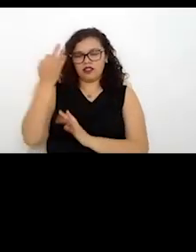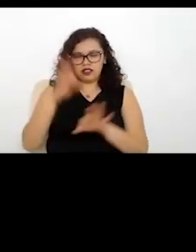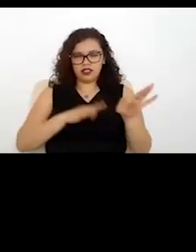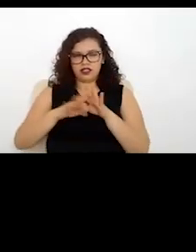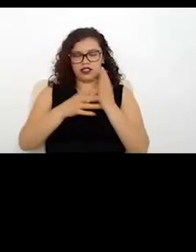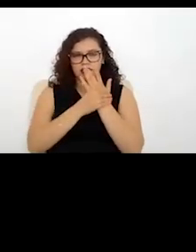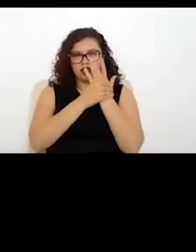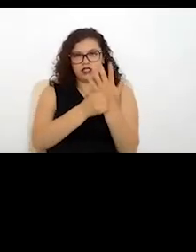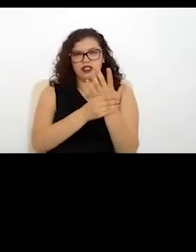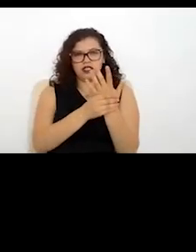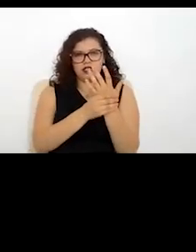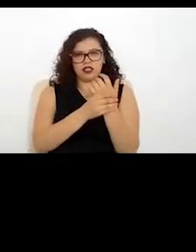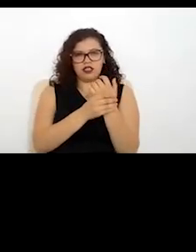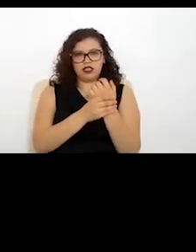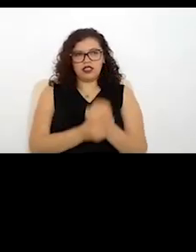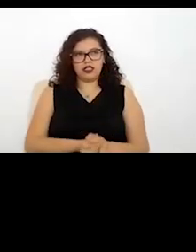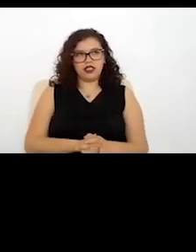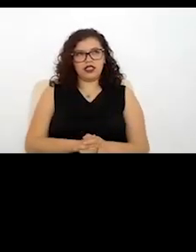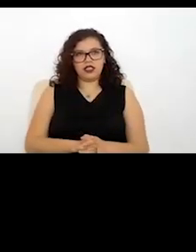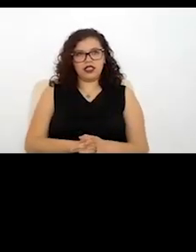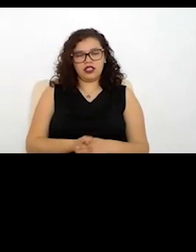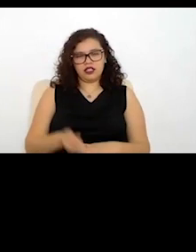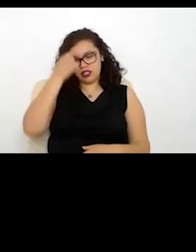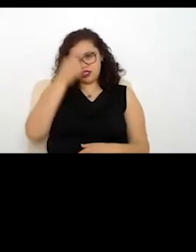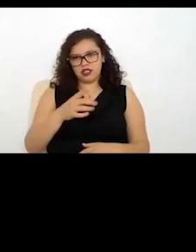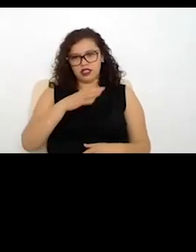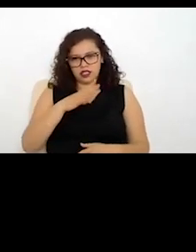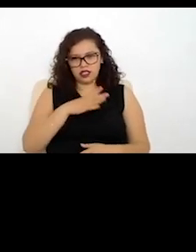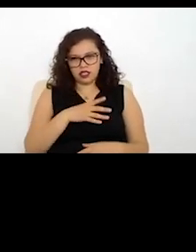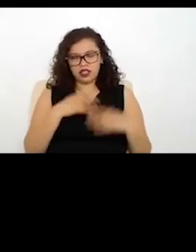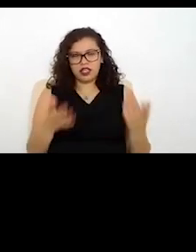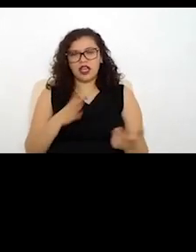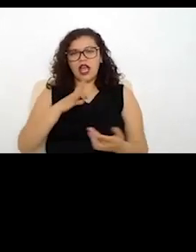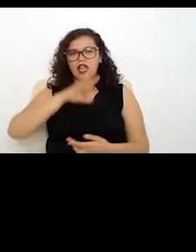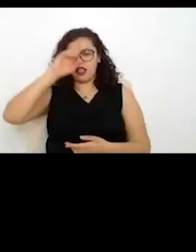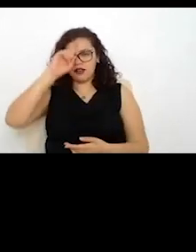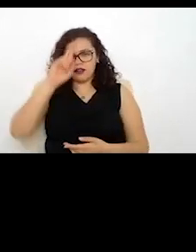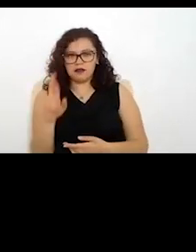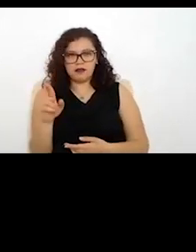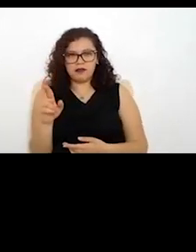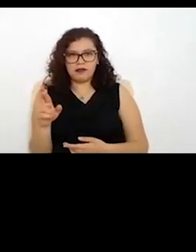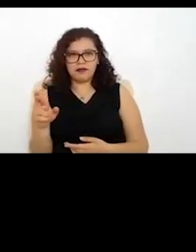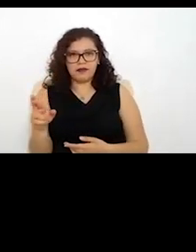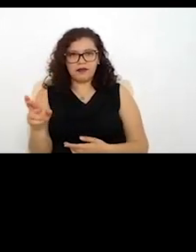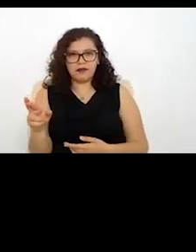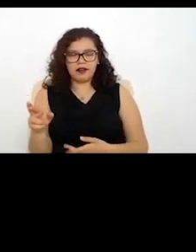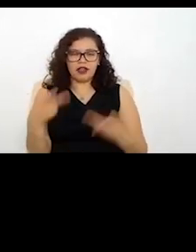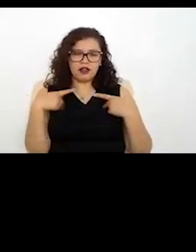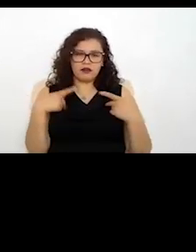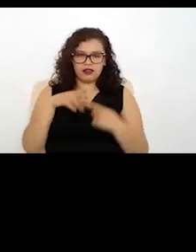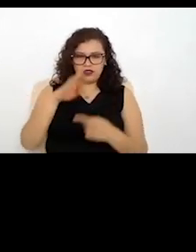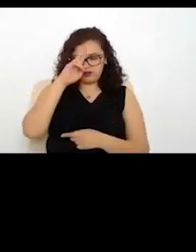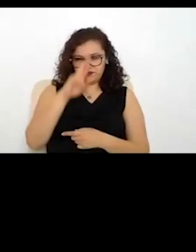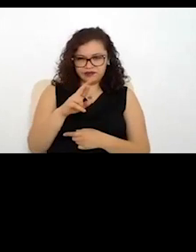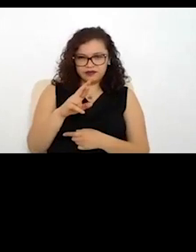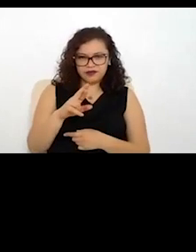que el trabajo digno es aquel en el que no existe ningún tipo de discriminación, que hay un respeto y se dignifica a la persona, que